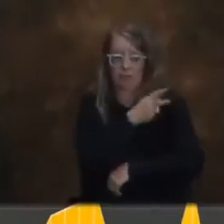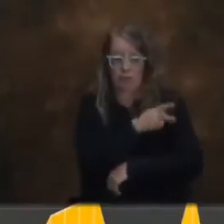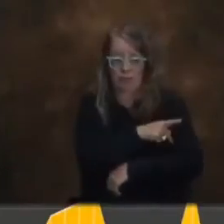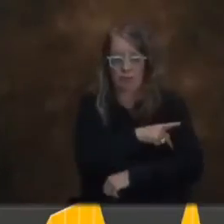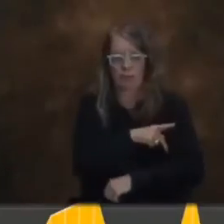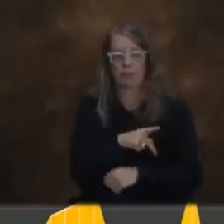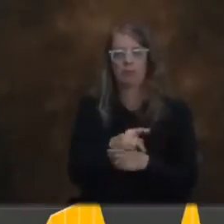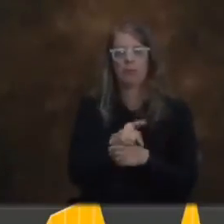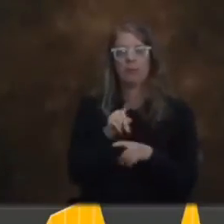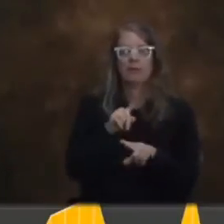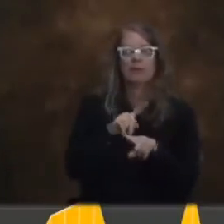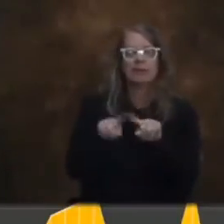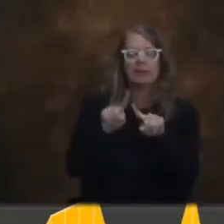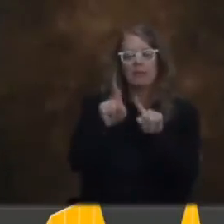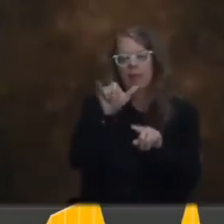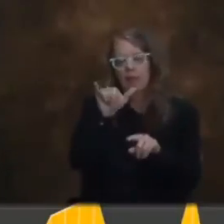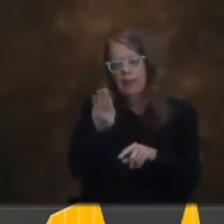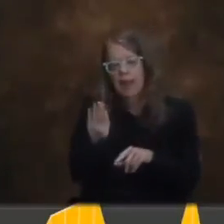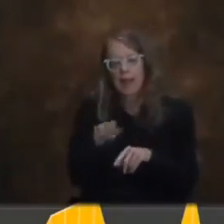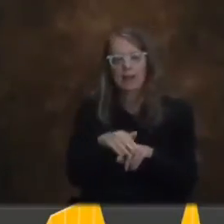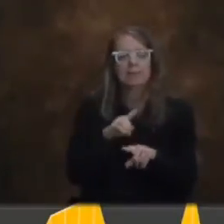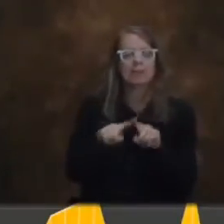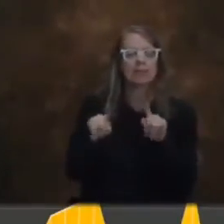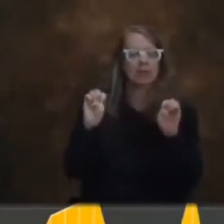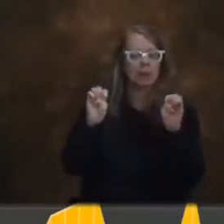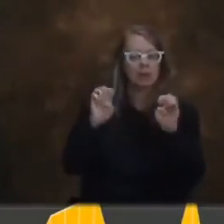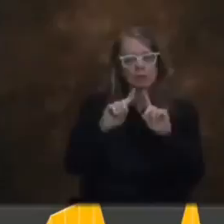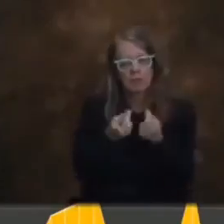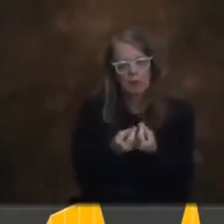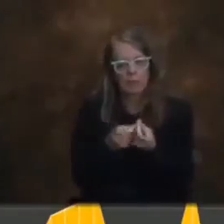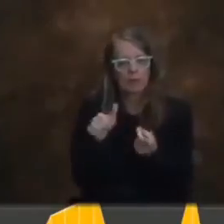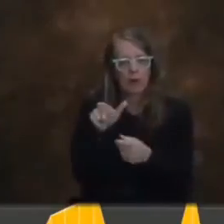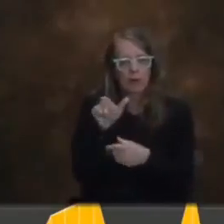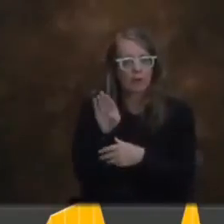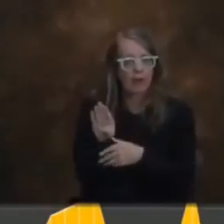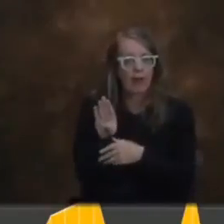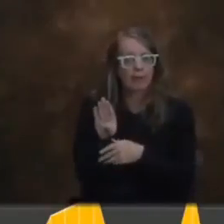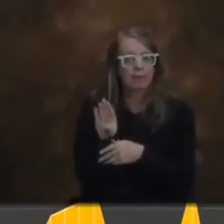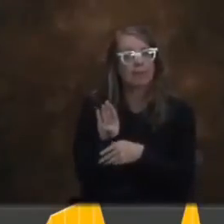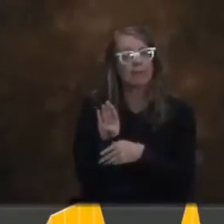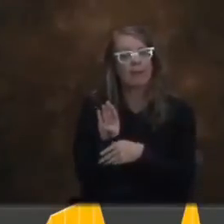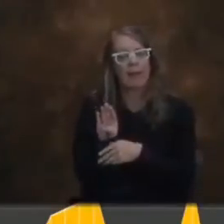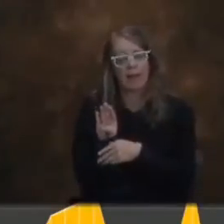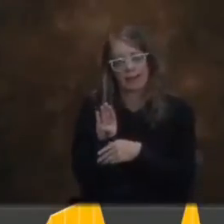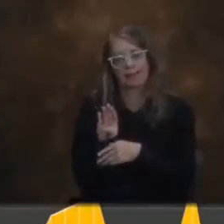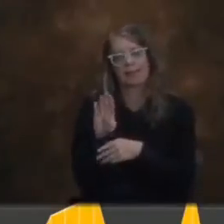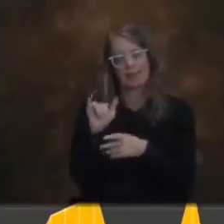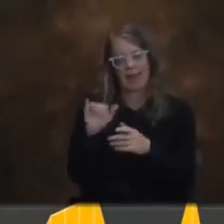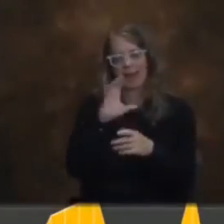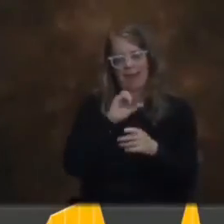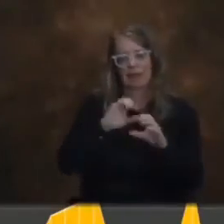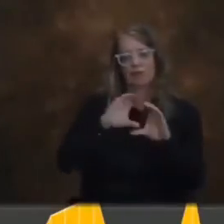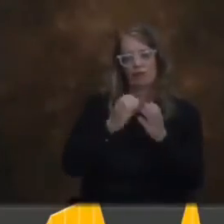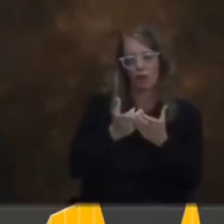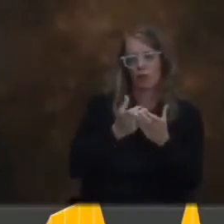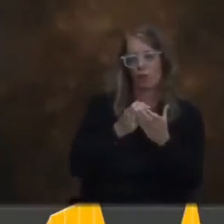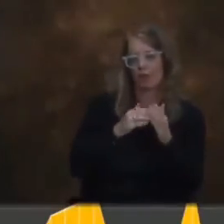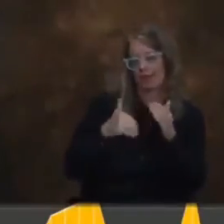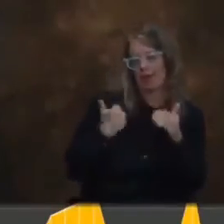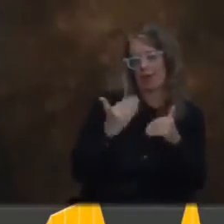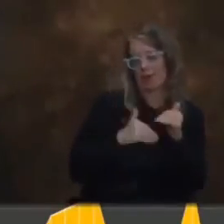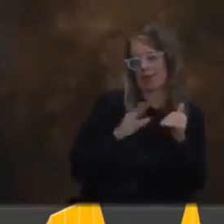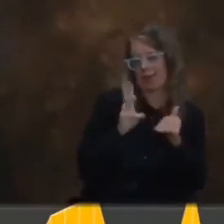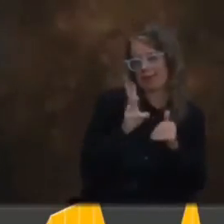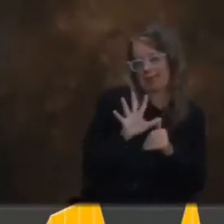los que llegan a sala de emergencia a los laboratorios y pacientes ambulantes eso es el mismo grupo que han